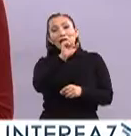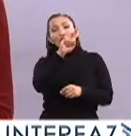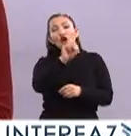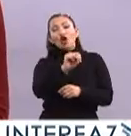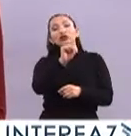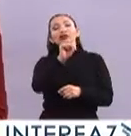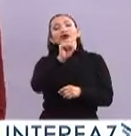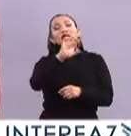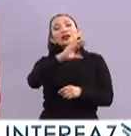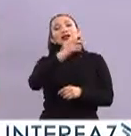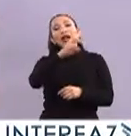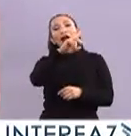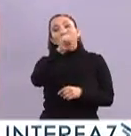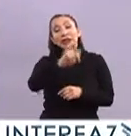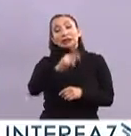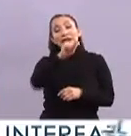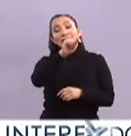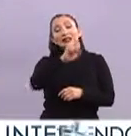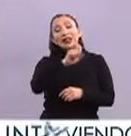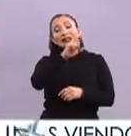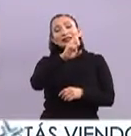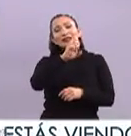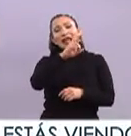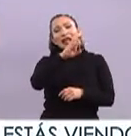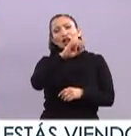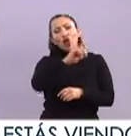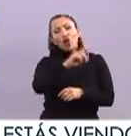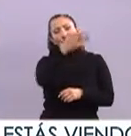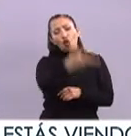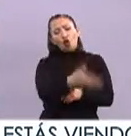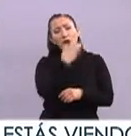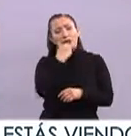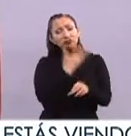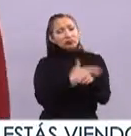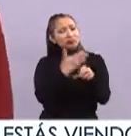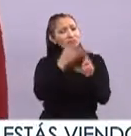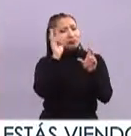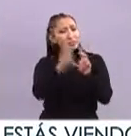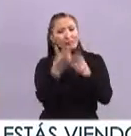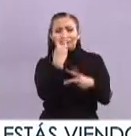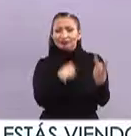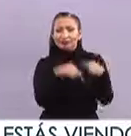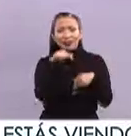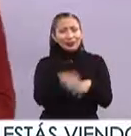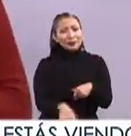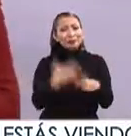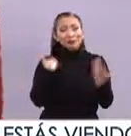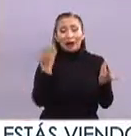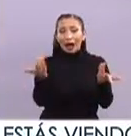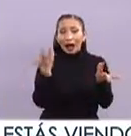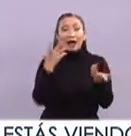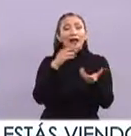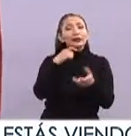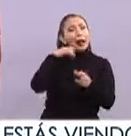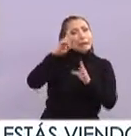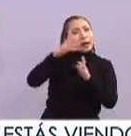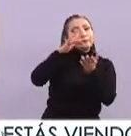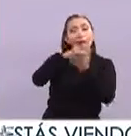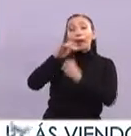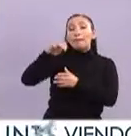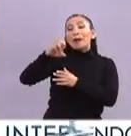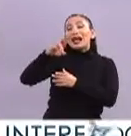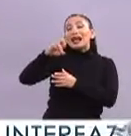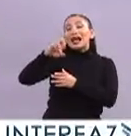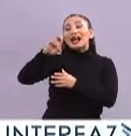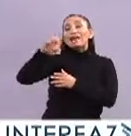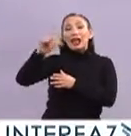Chávez Teixeiro, que es un verdadero honor para nosotros que esté con nosotros aquí en Interfaz. Rolero del documental, y también viene Mariana